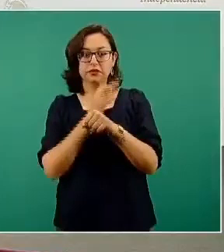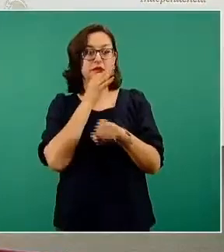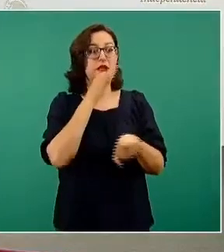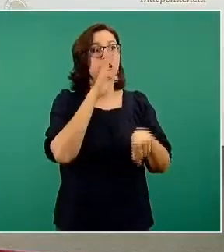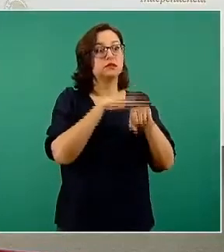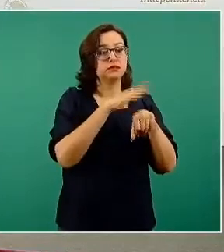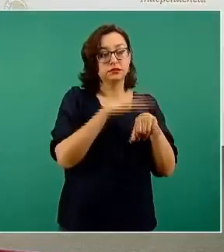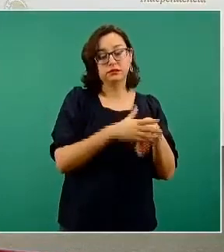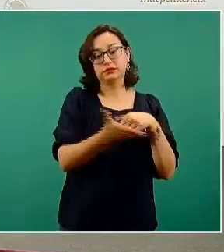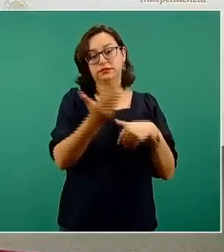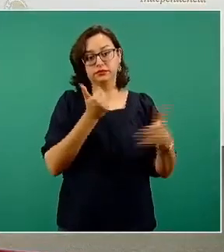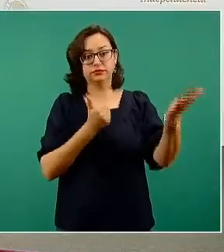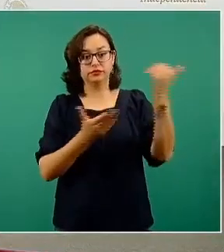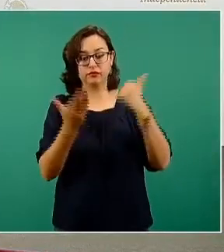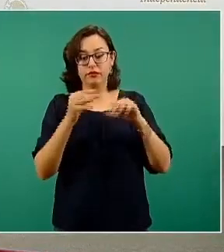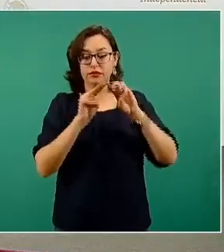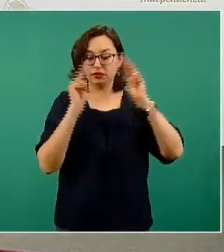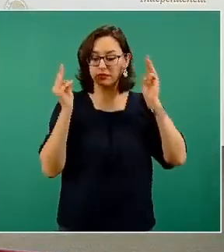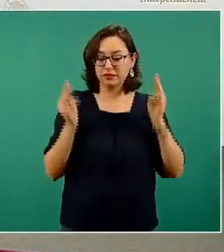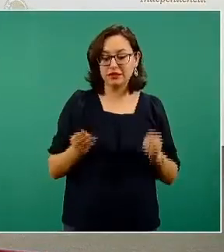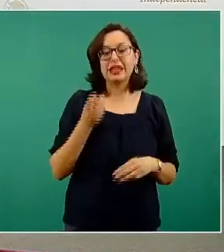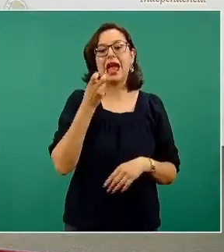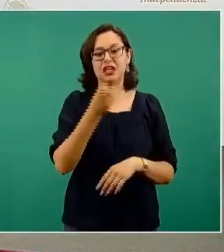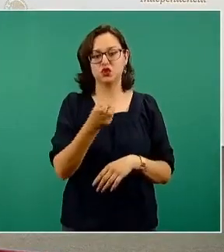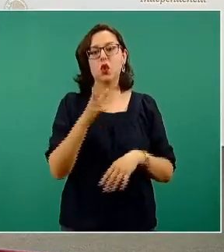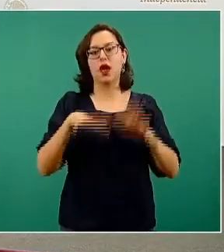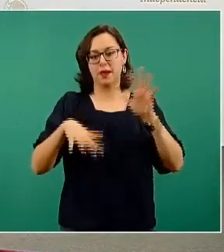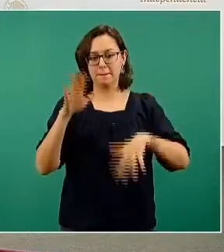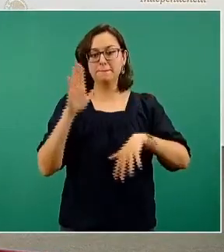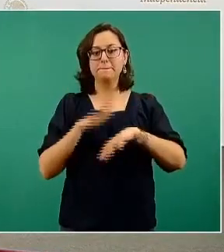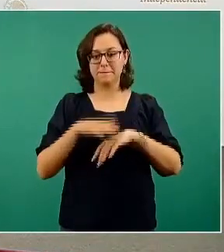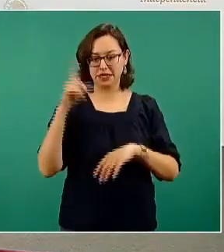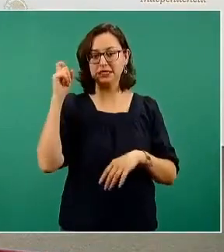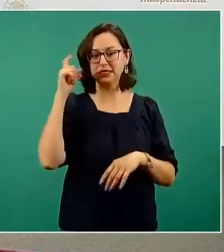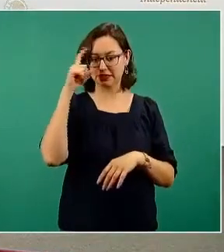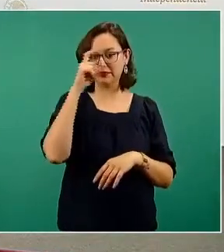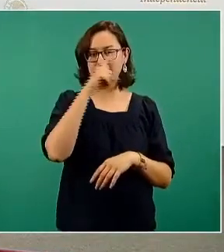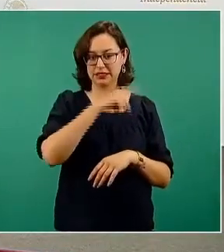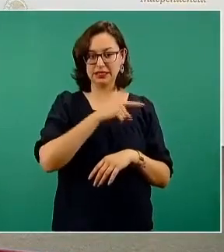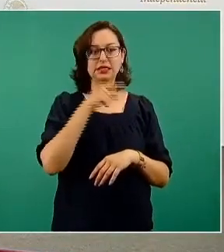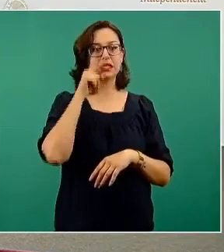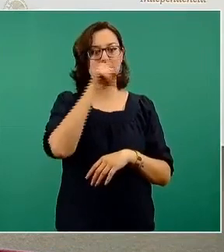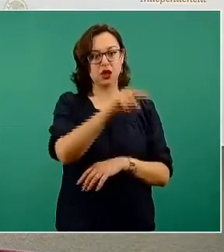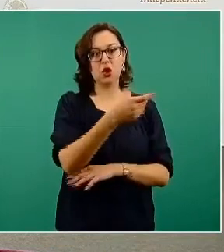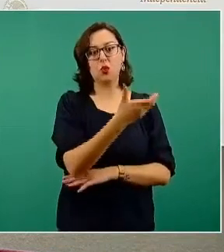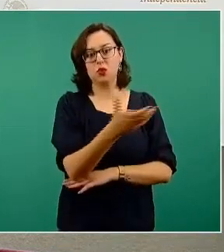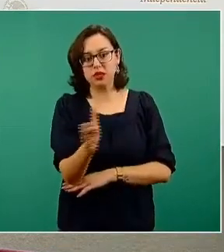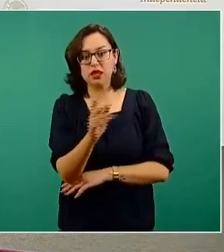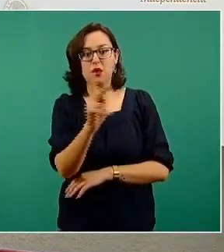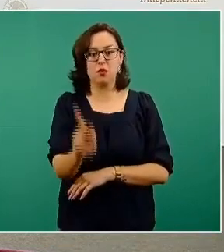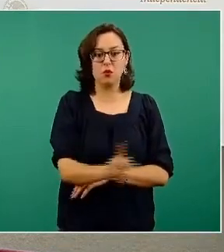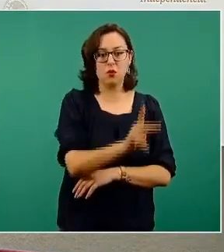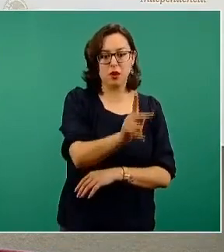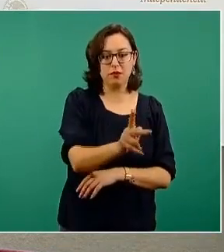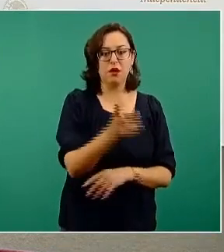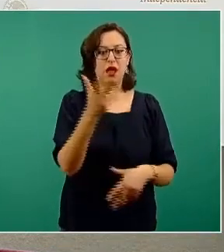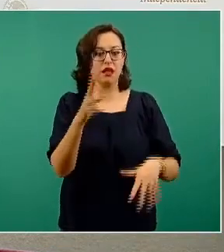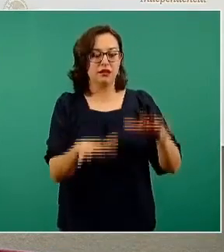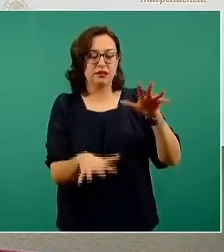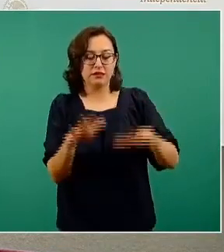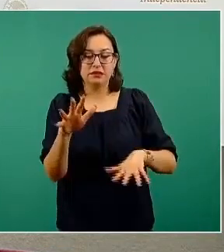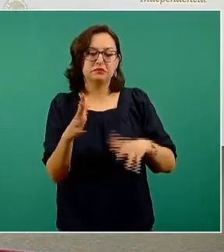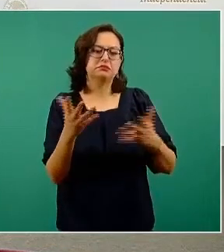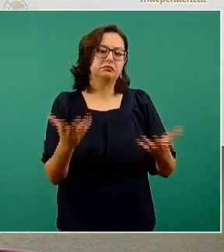el puesto de vacunación en tal día, y mucho en las comunidades más rurales o menos pobladas, pues a veces los